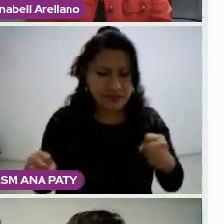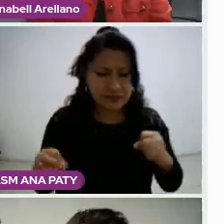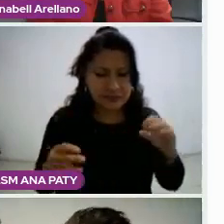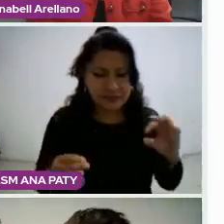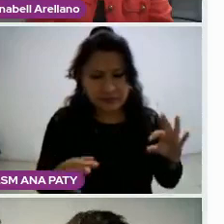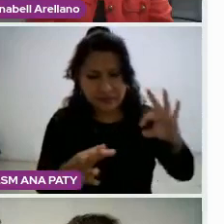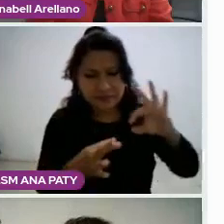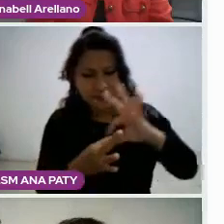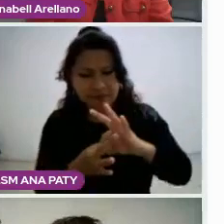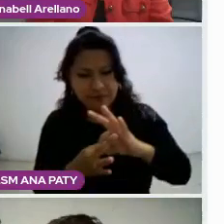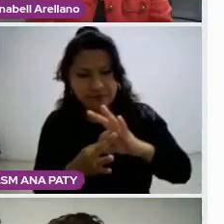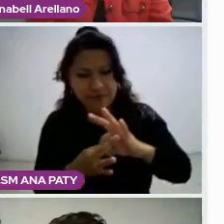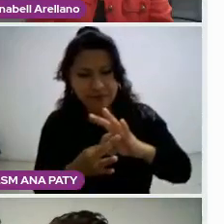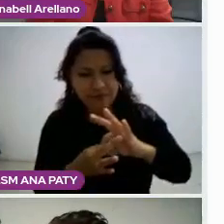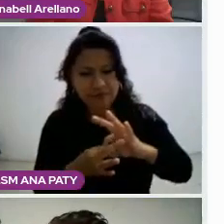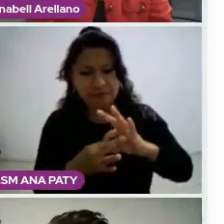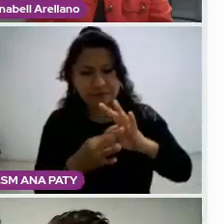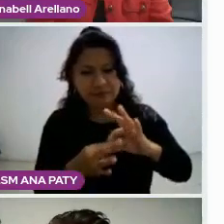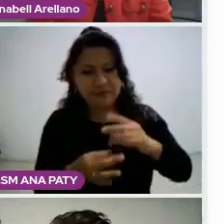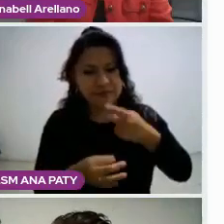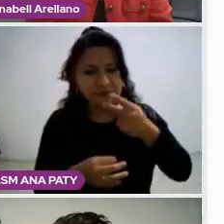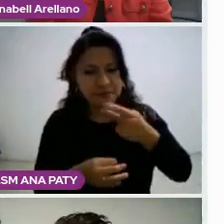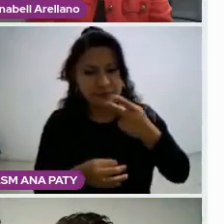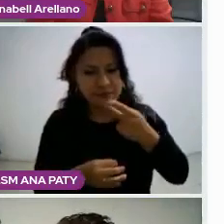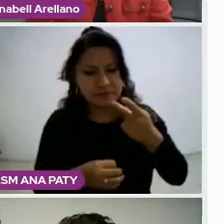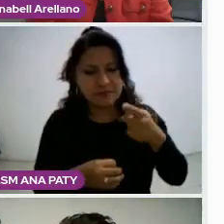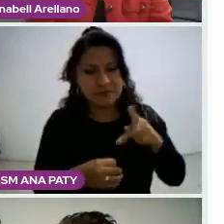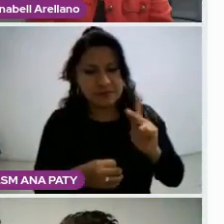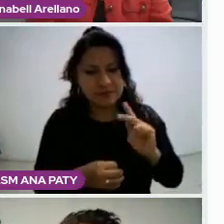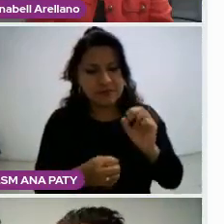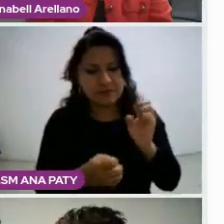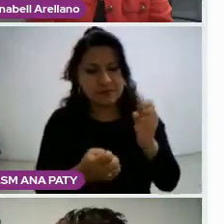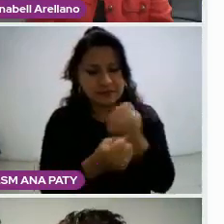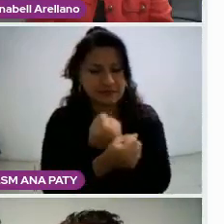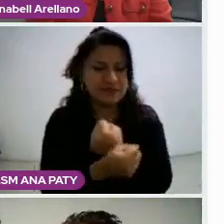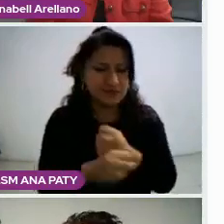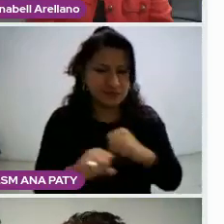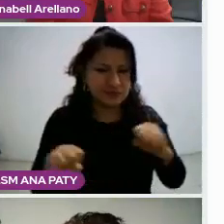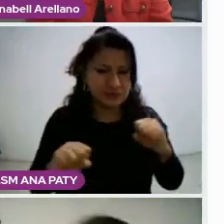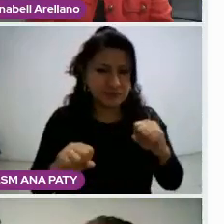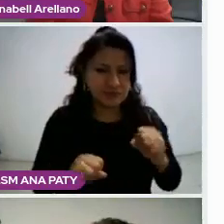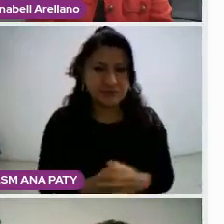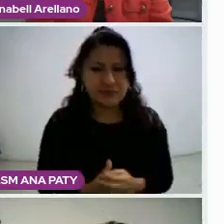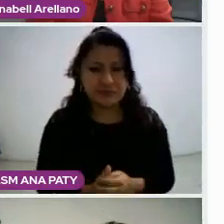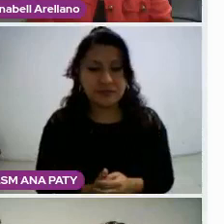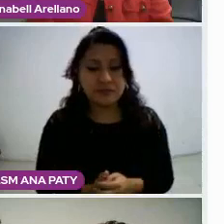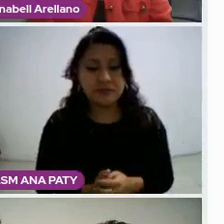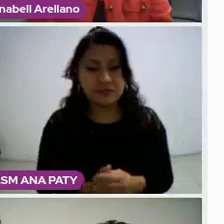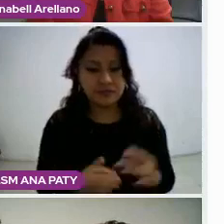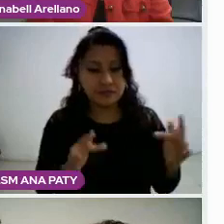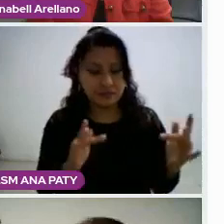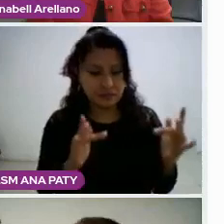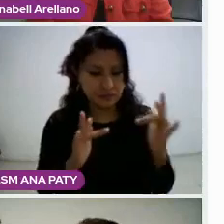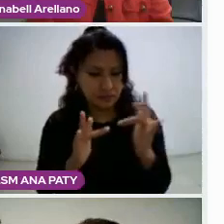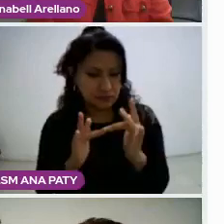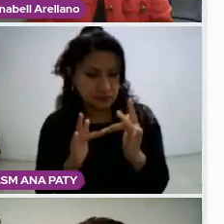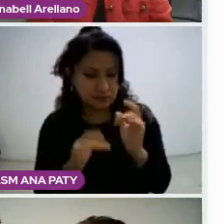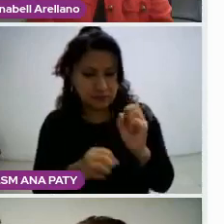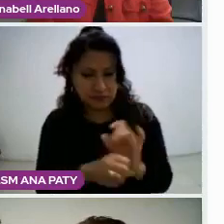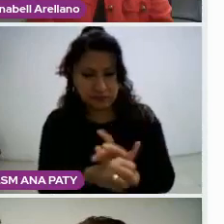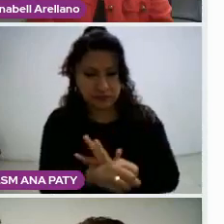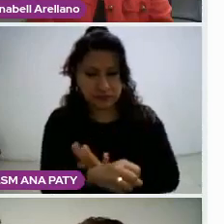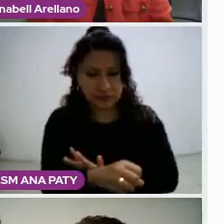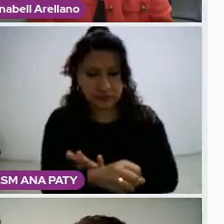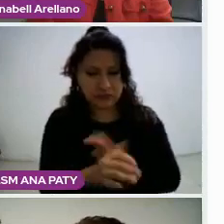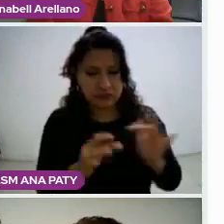es aburrido, ¿no? Dificultades para establecer el contacto afectivo con los otros. Si no hay empatía, no van a